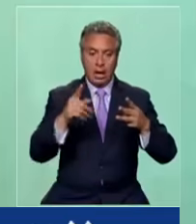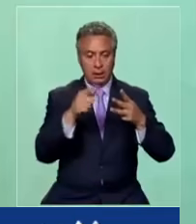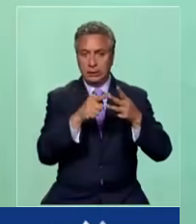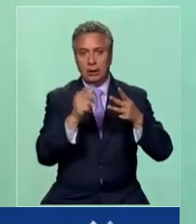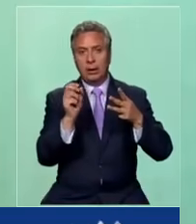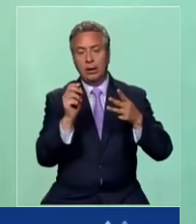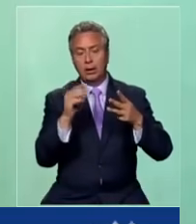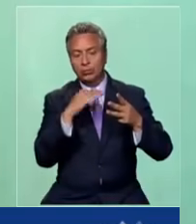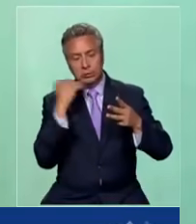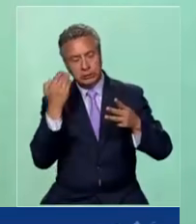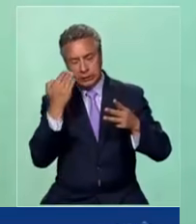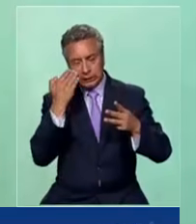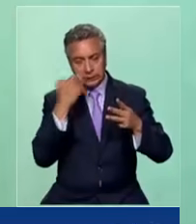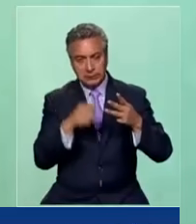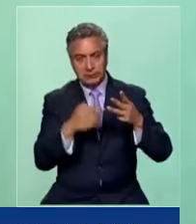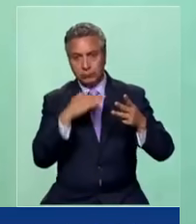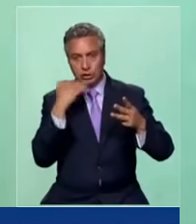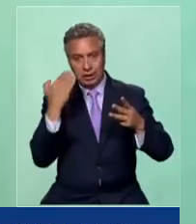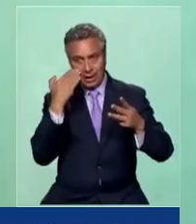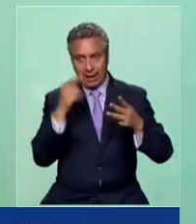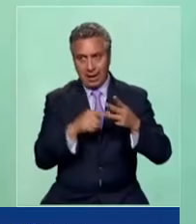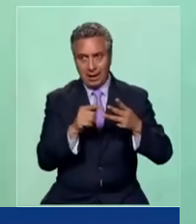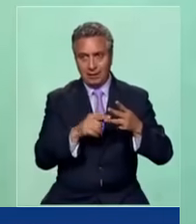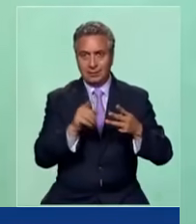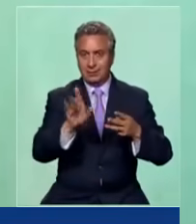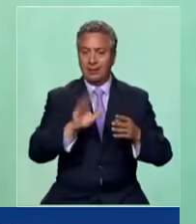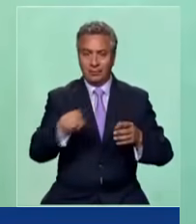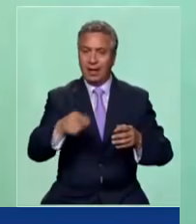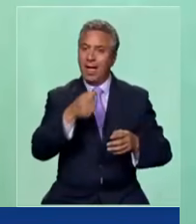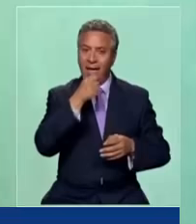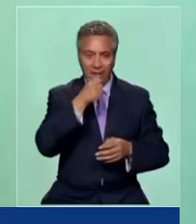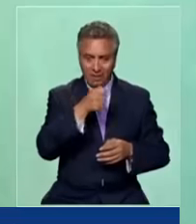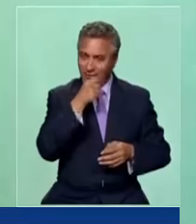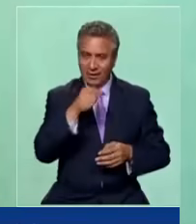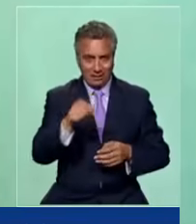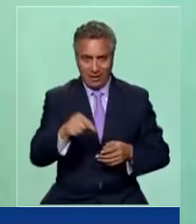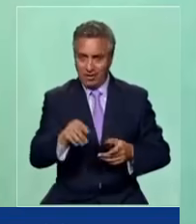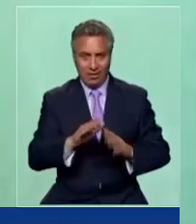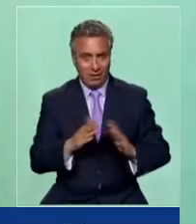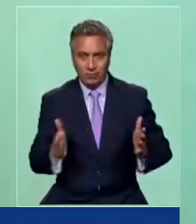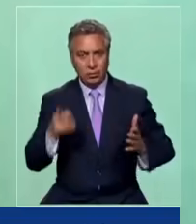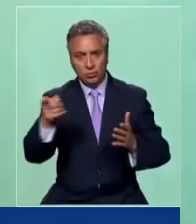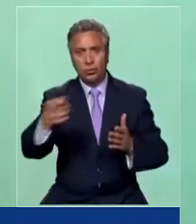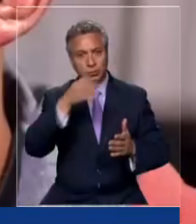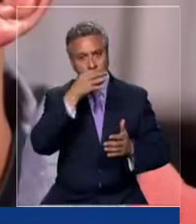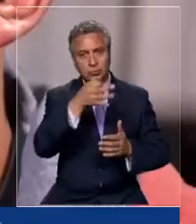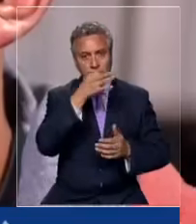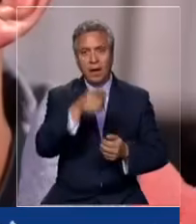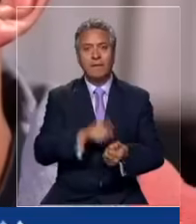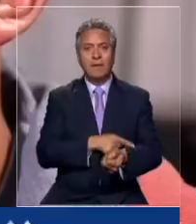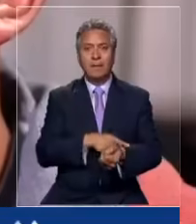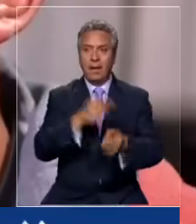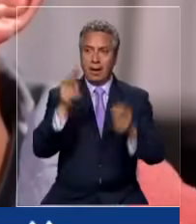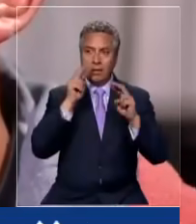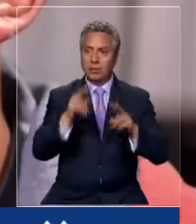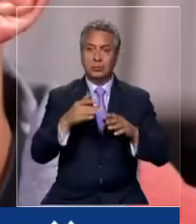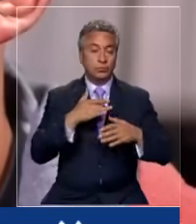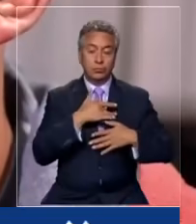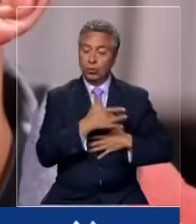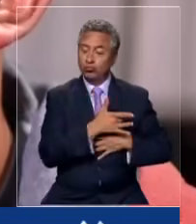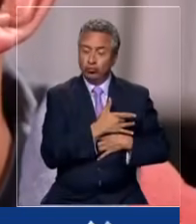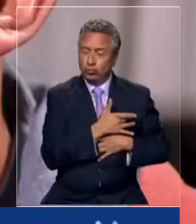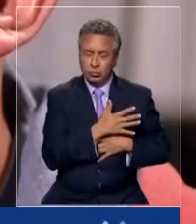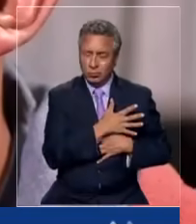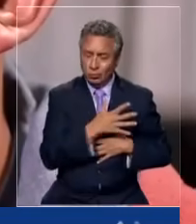más probable es que la familia de Font Molinari vea esta entrevista. Sí. Lo más probable. ¿Qué podrías decirle tú a la familia? Lo lamento mucho por la